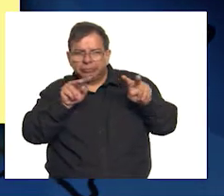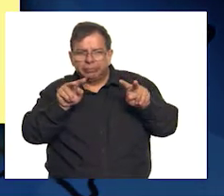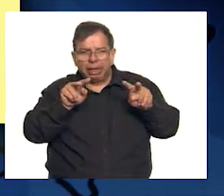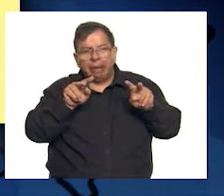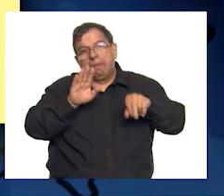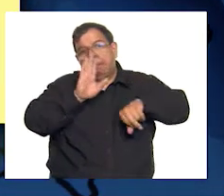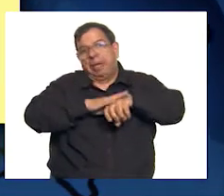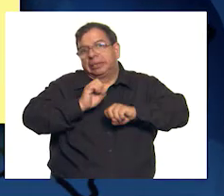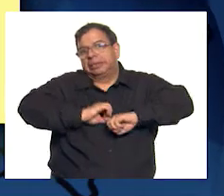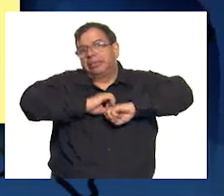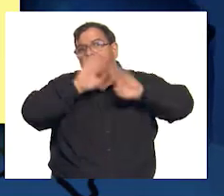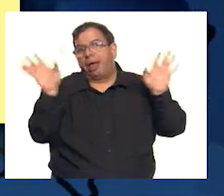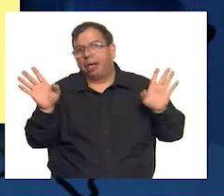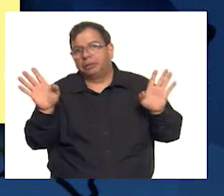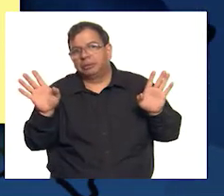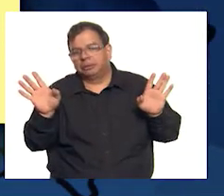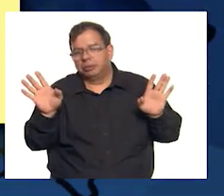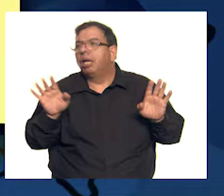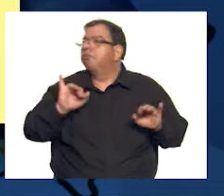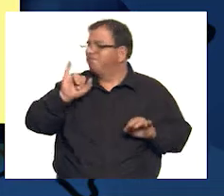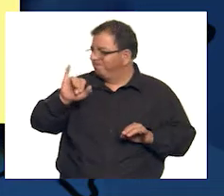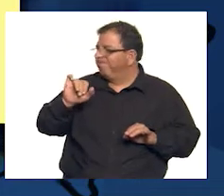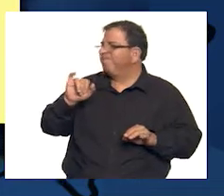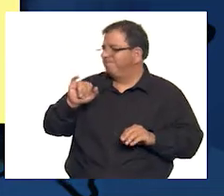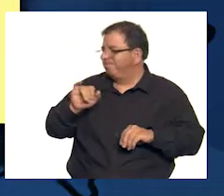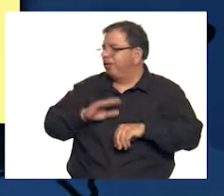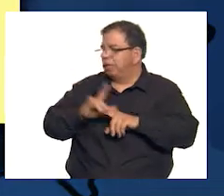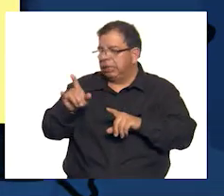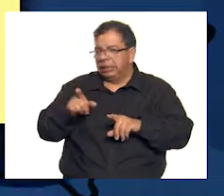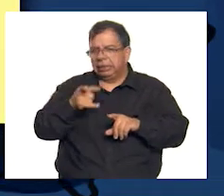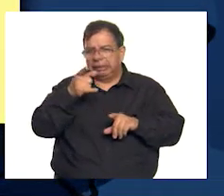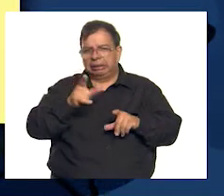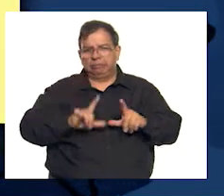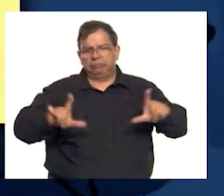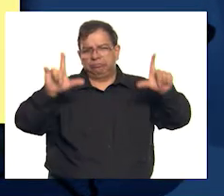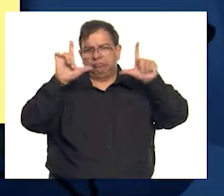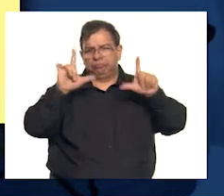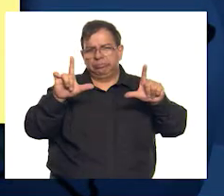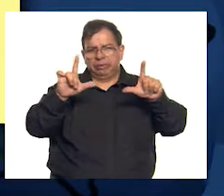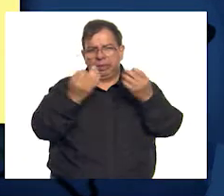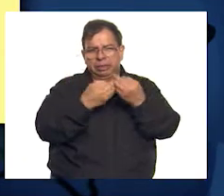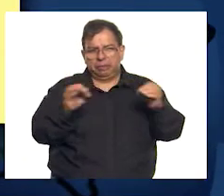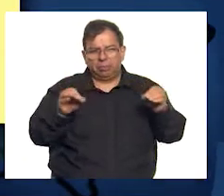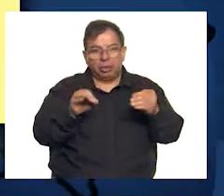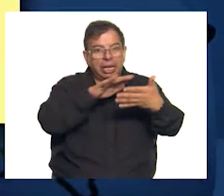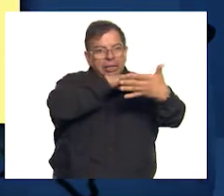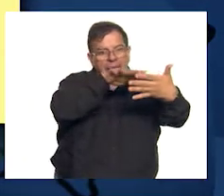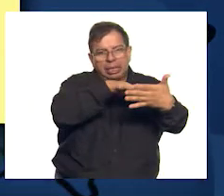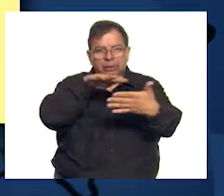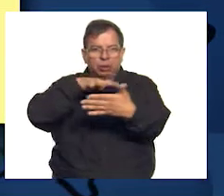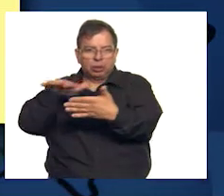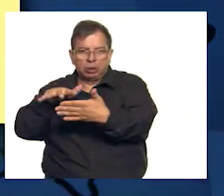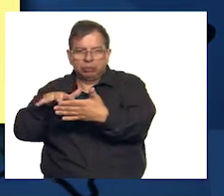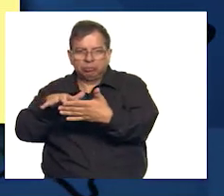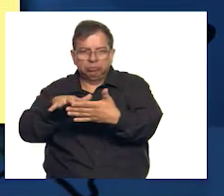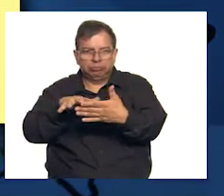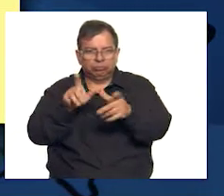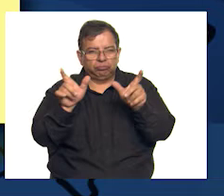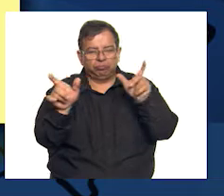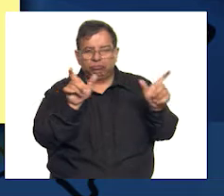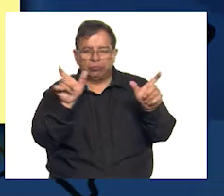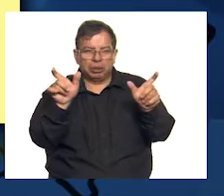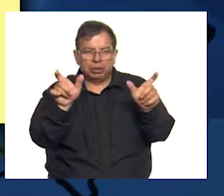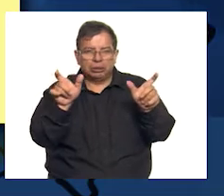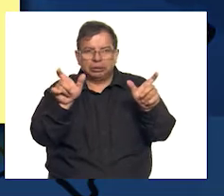claro. Coincido contigo, María. En este cartel lo importante era el texto y lograste convertirlo el